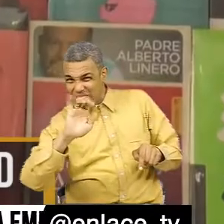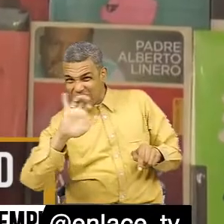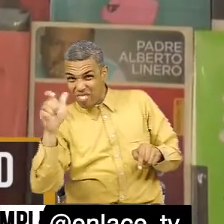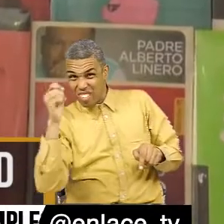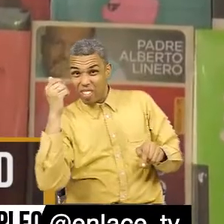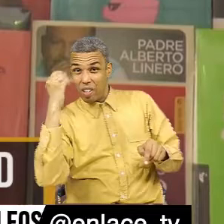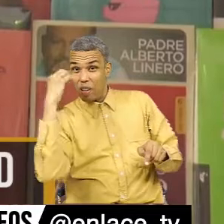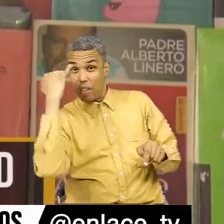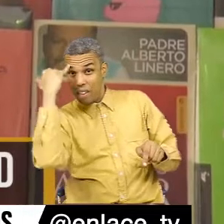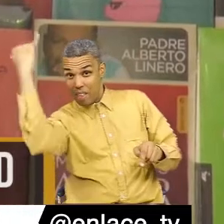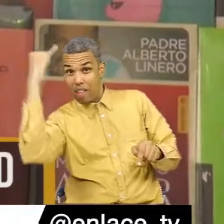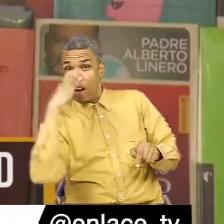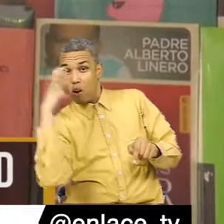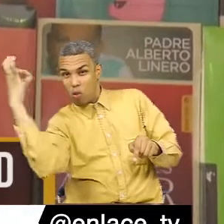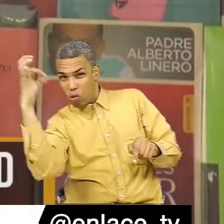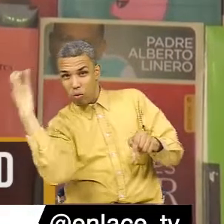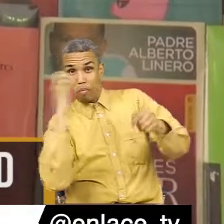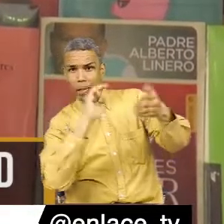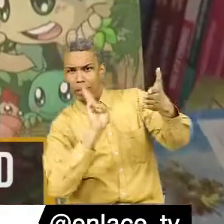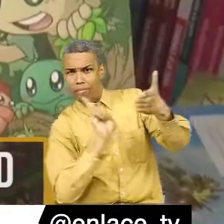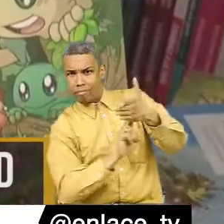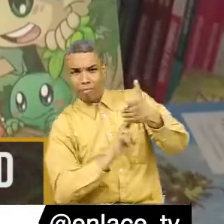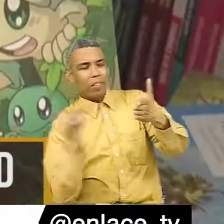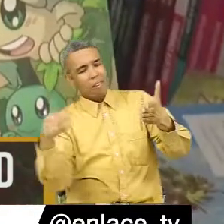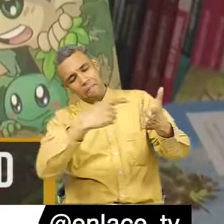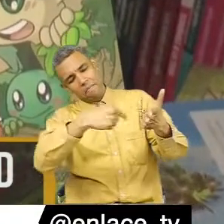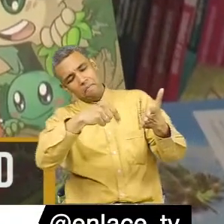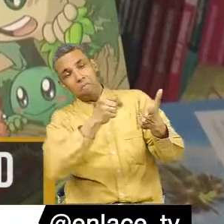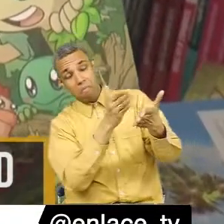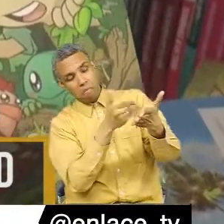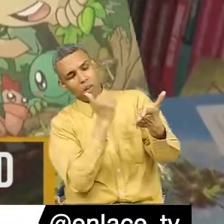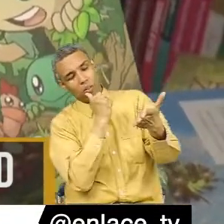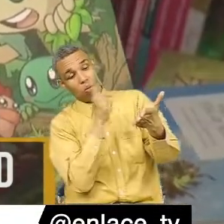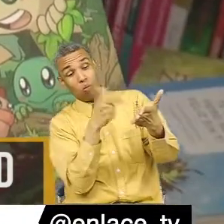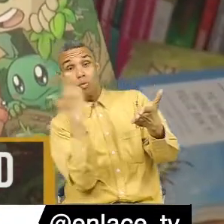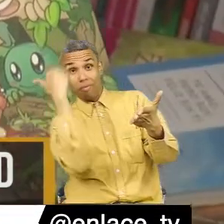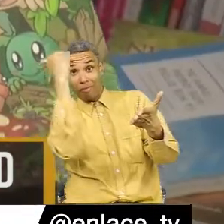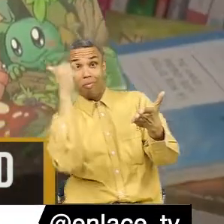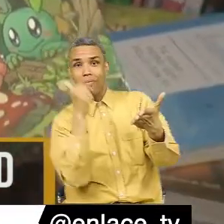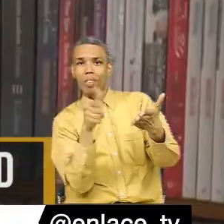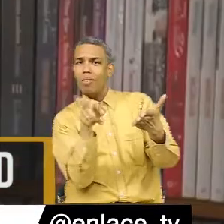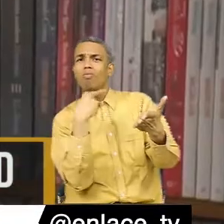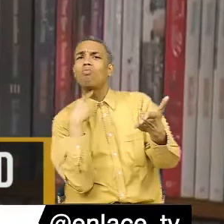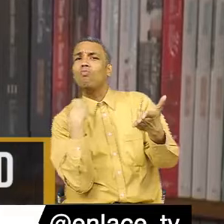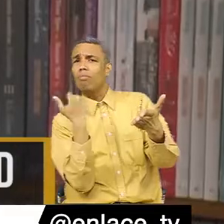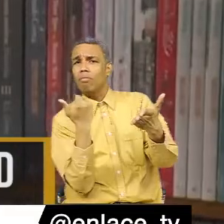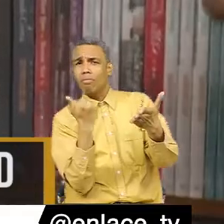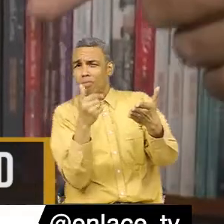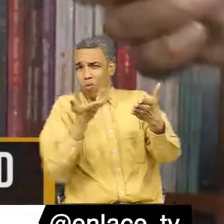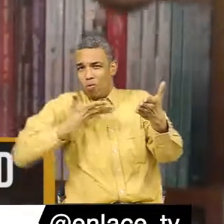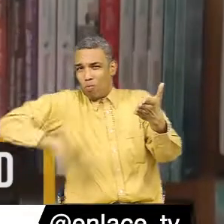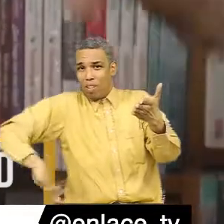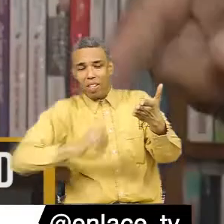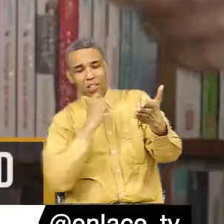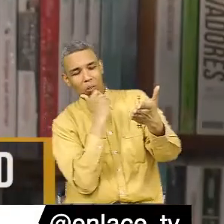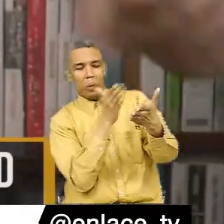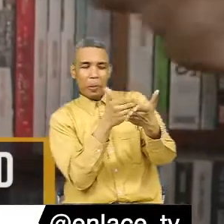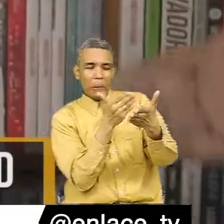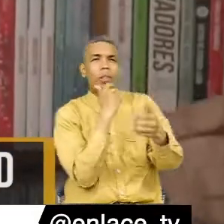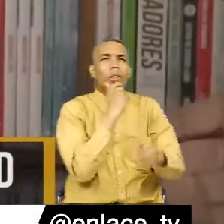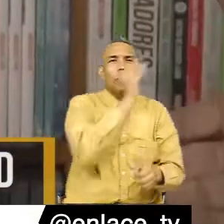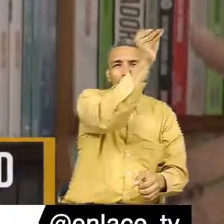tenemos un ramillete de libros que realmente yo pienso que podemos aprovechar, ¿sí?, para todos los gustos, para que ustedes en este momento de amor y amistad